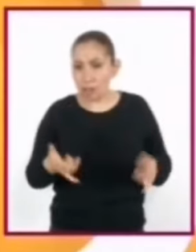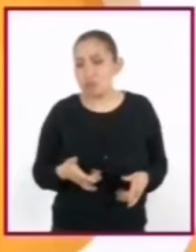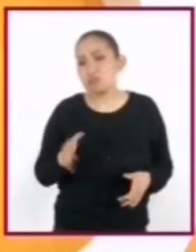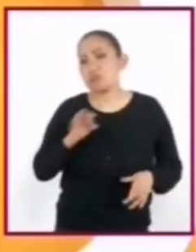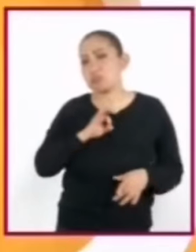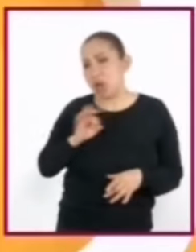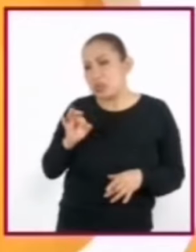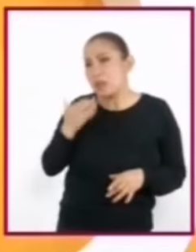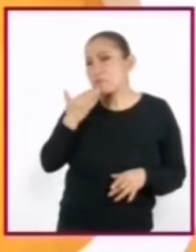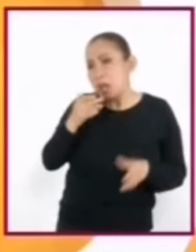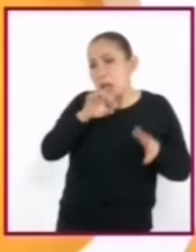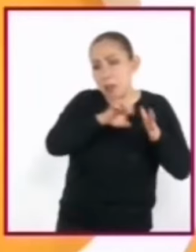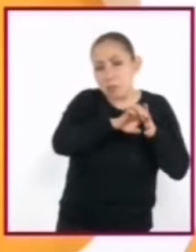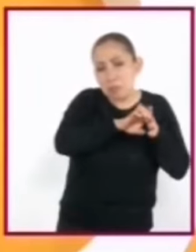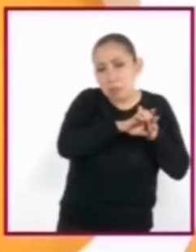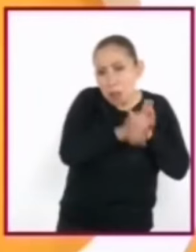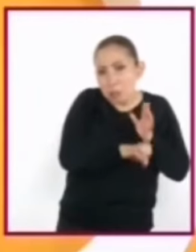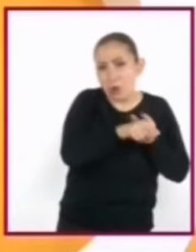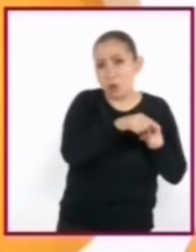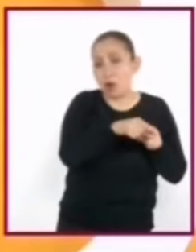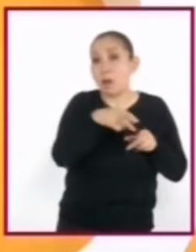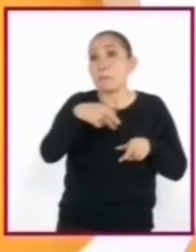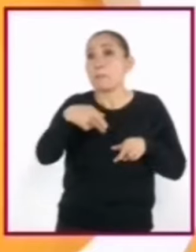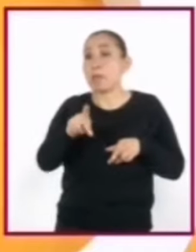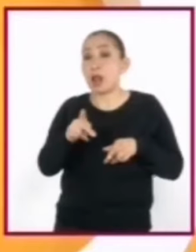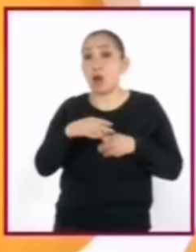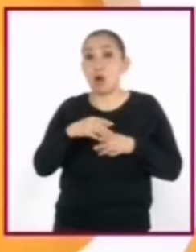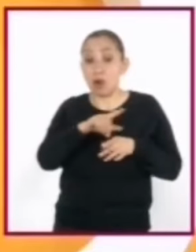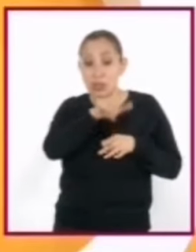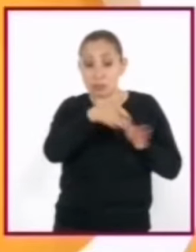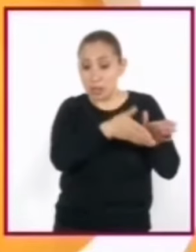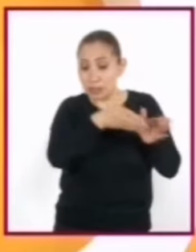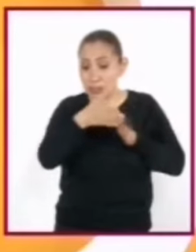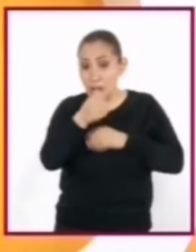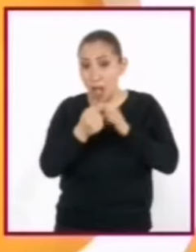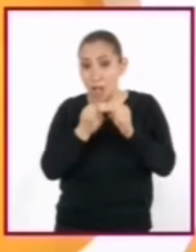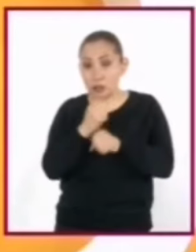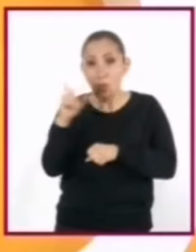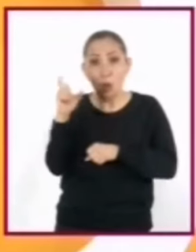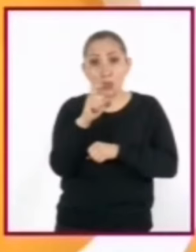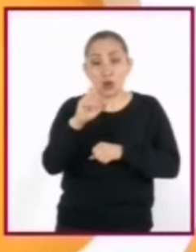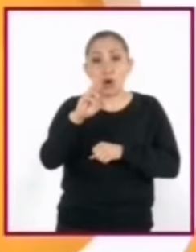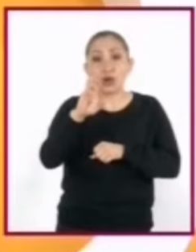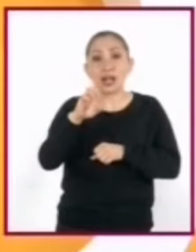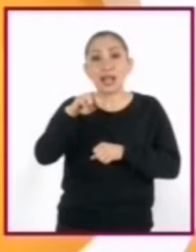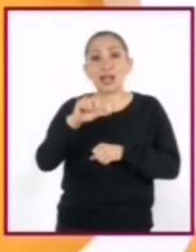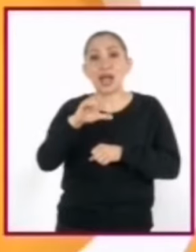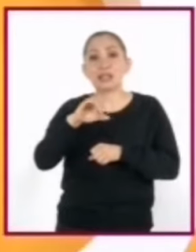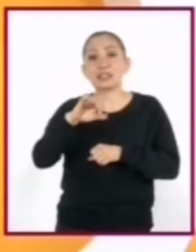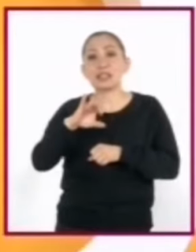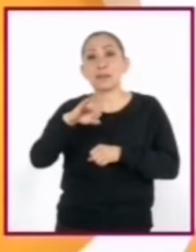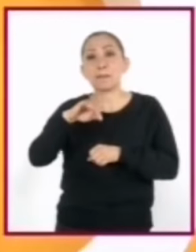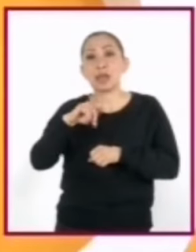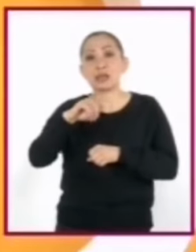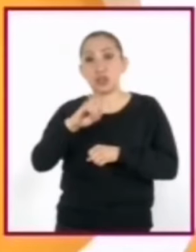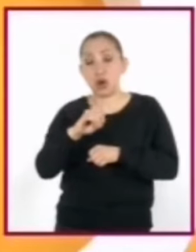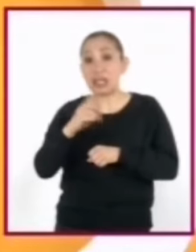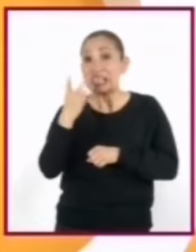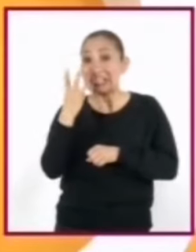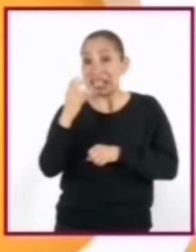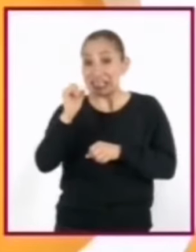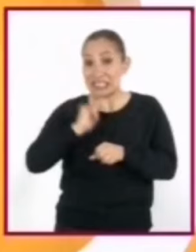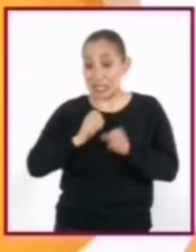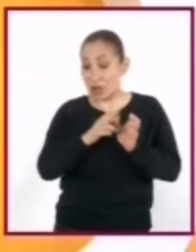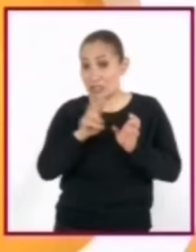Podría ser un buen referente. Sin embargo, años después, durante el Renacimiento y los siguientes 3